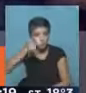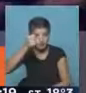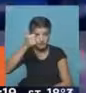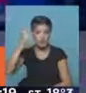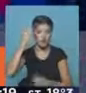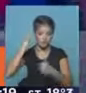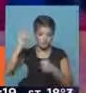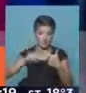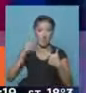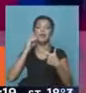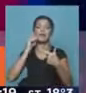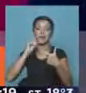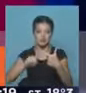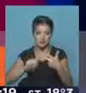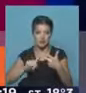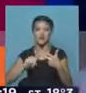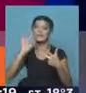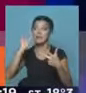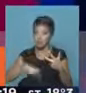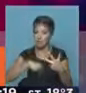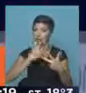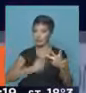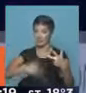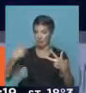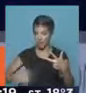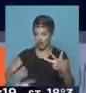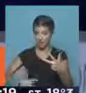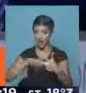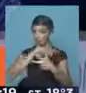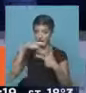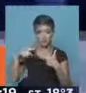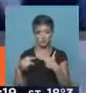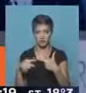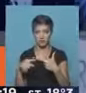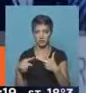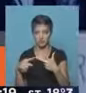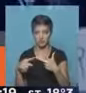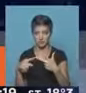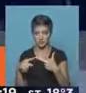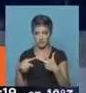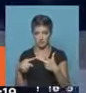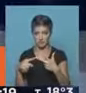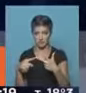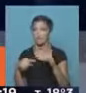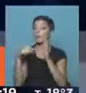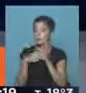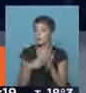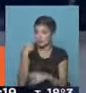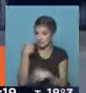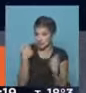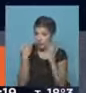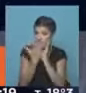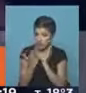Francia, en Inglaterra y en Dinamarca. Es un fenómeno muy interesante a analizar.